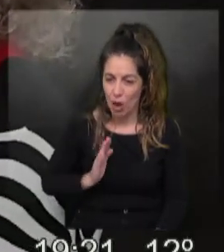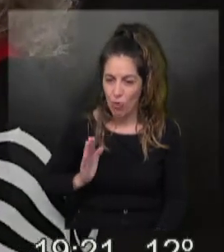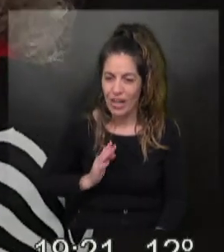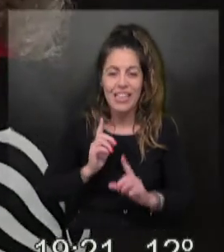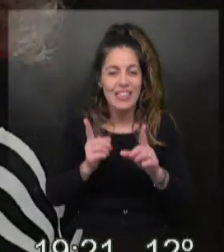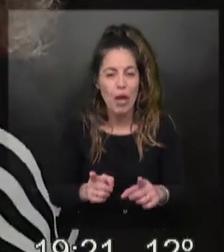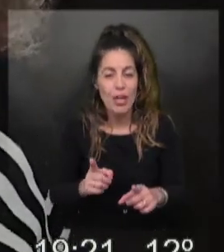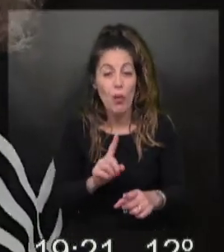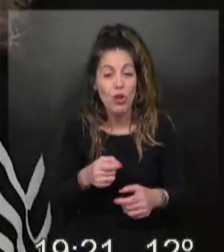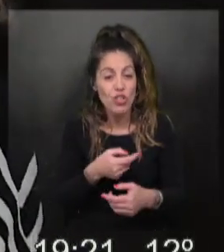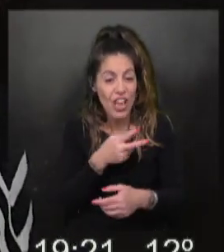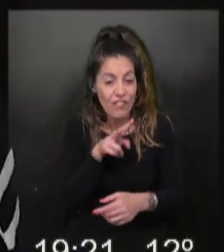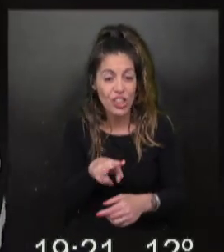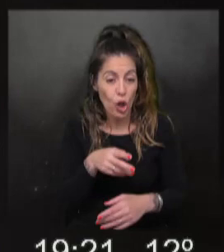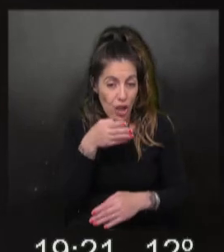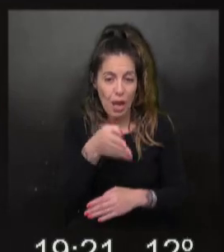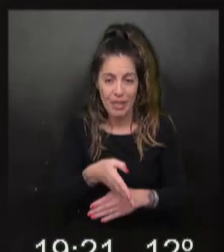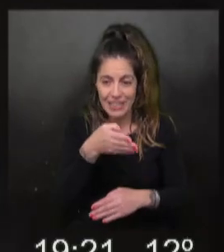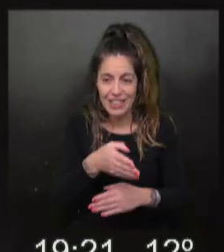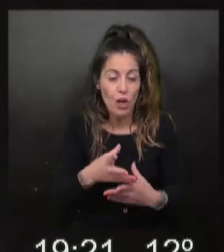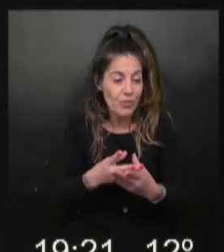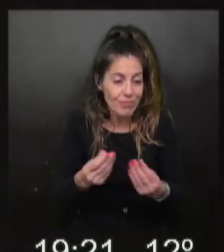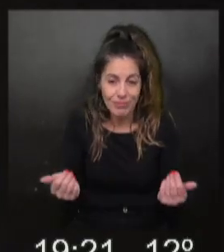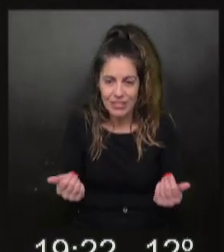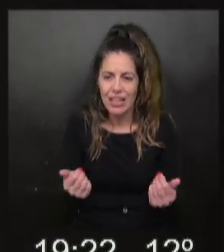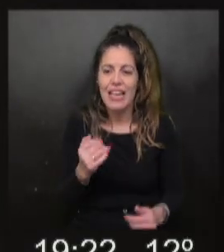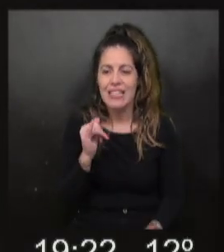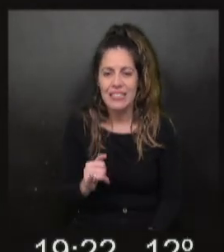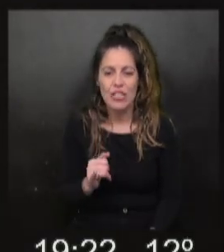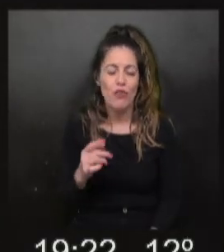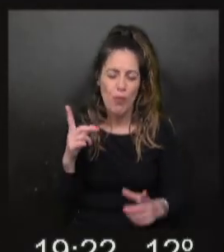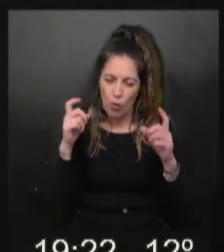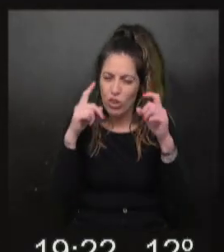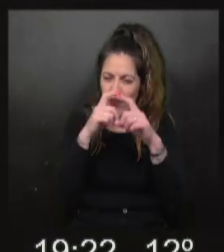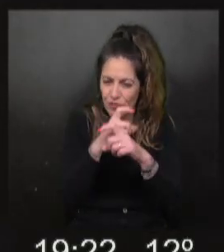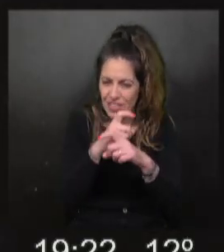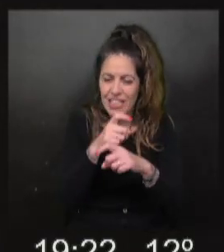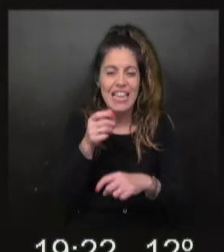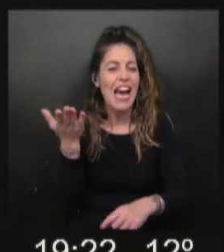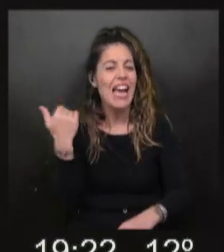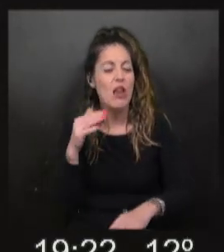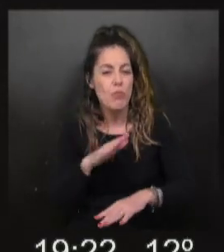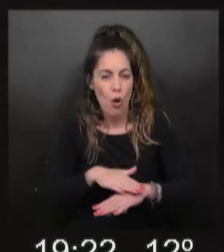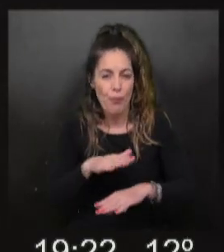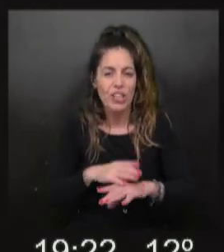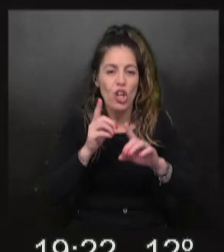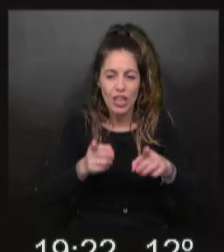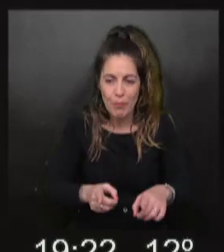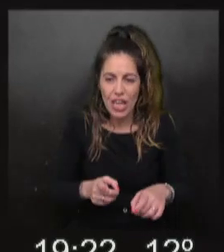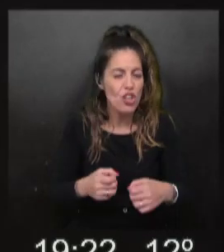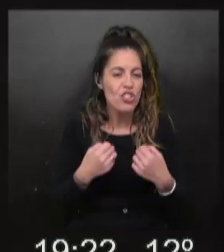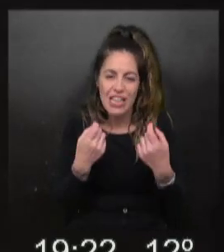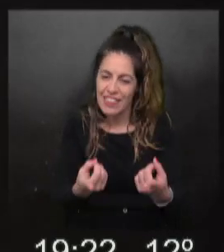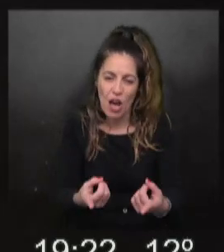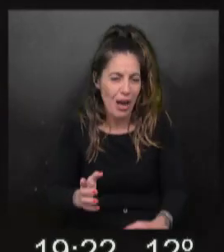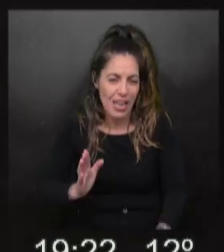también invisibilizado en la militancia bueno fue muy difícil porque en ese tiempo también no se le daba a